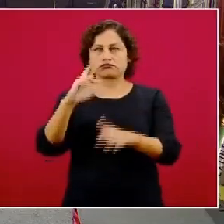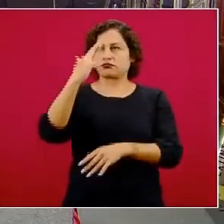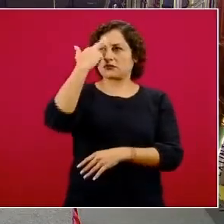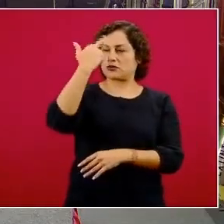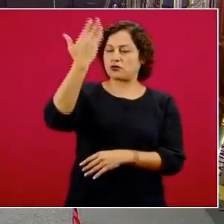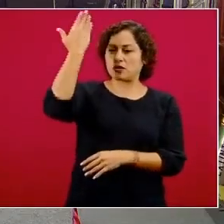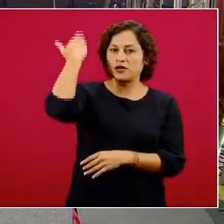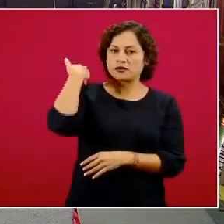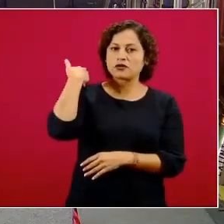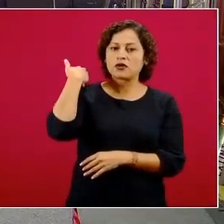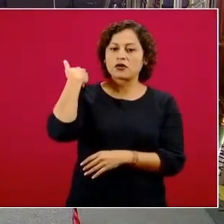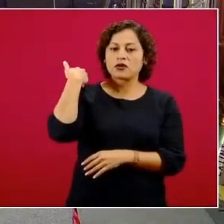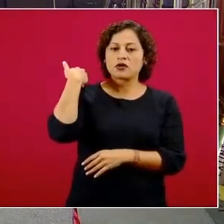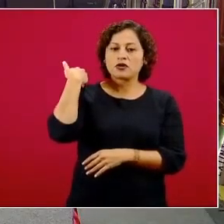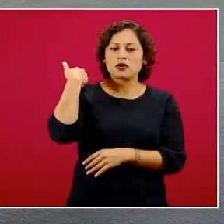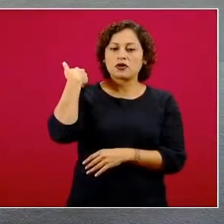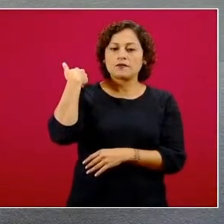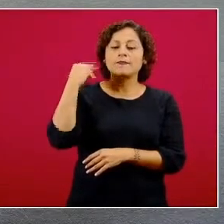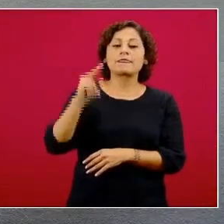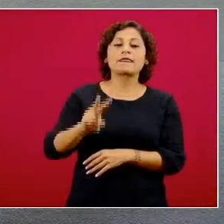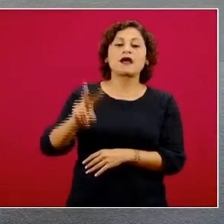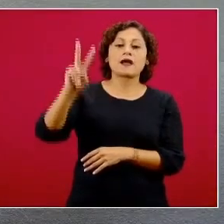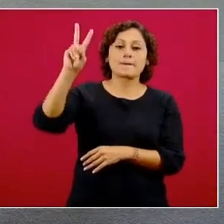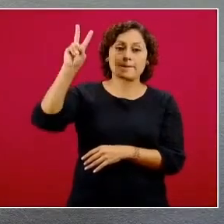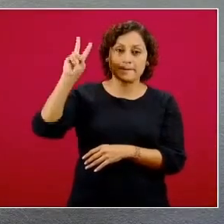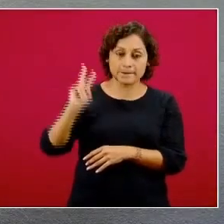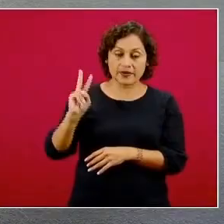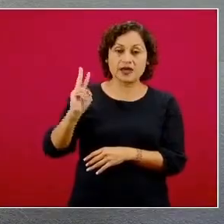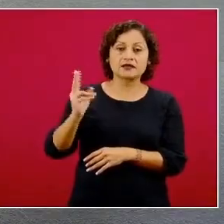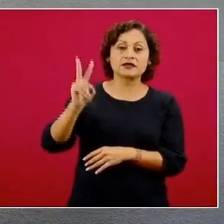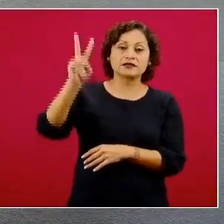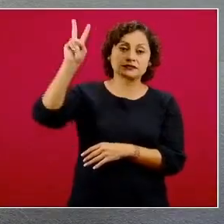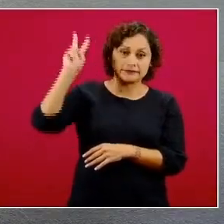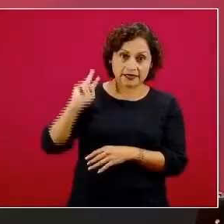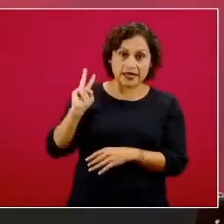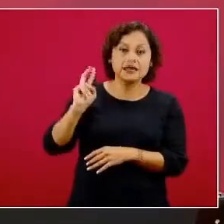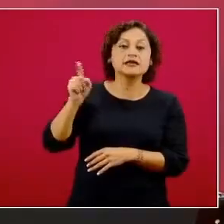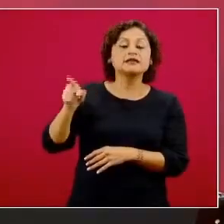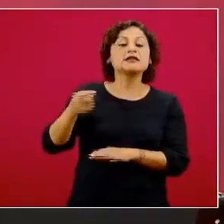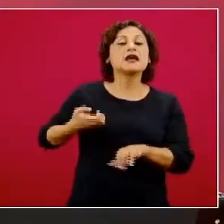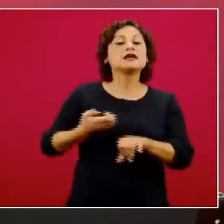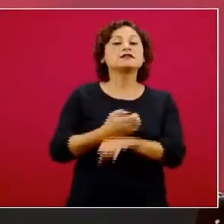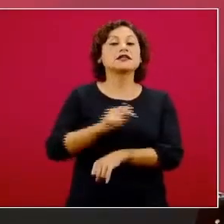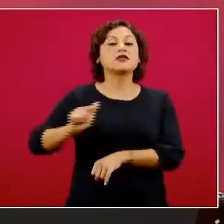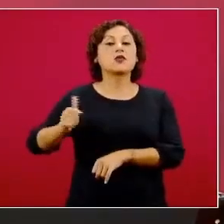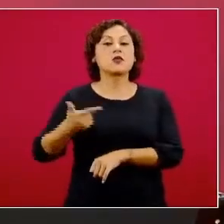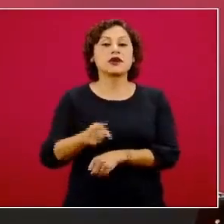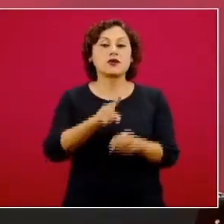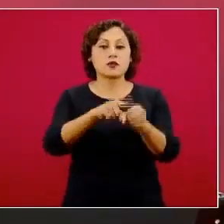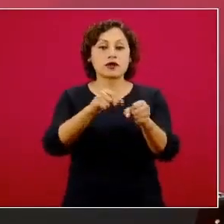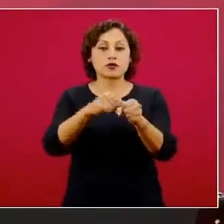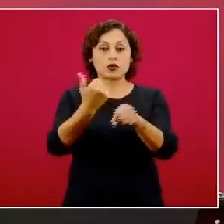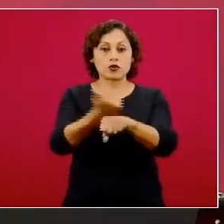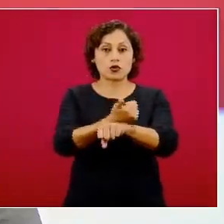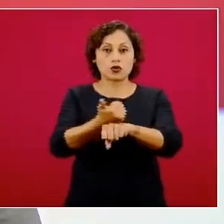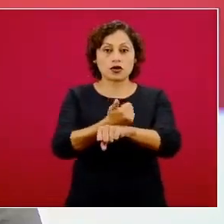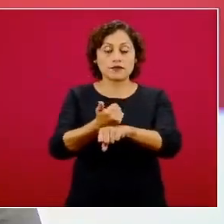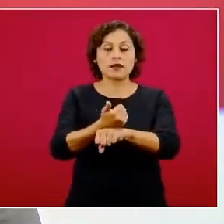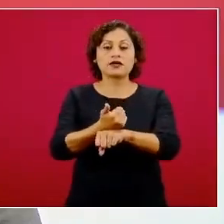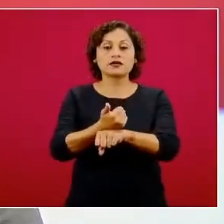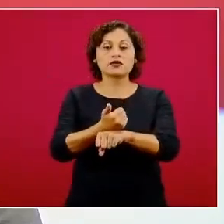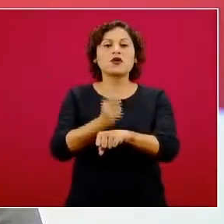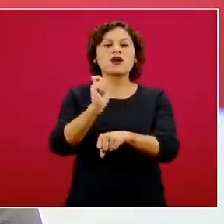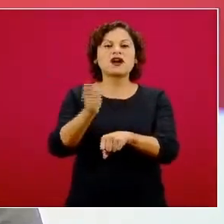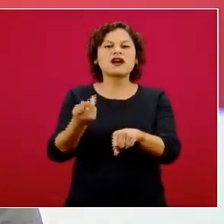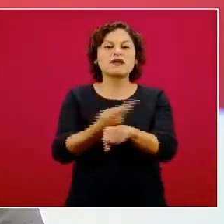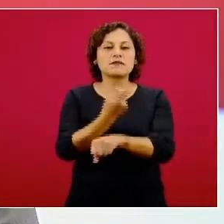el viernes antepasado, se presenta Guanajuato como color amarillo, y el secretario de Salud